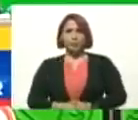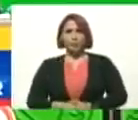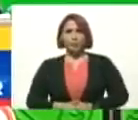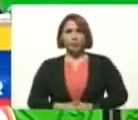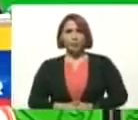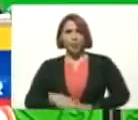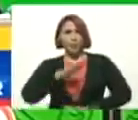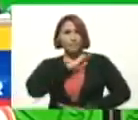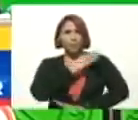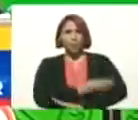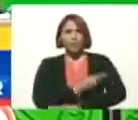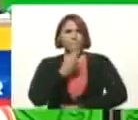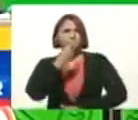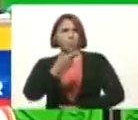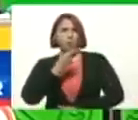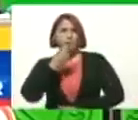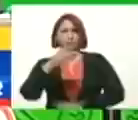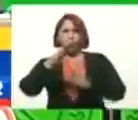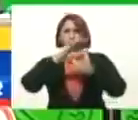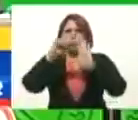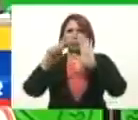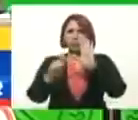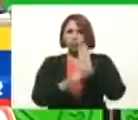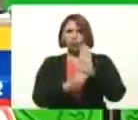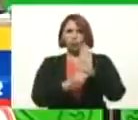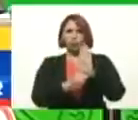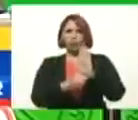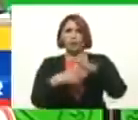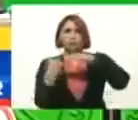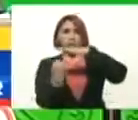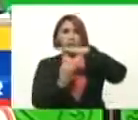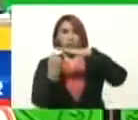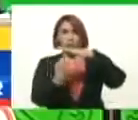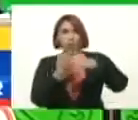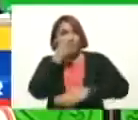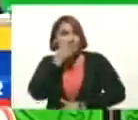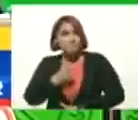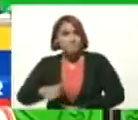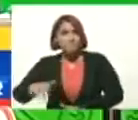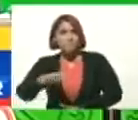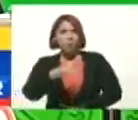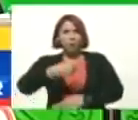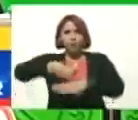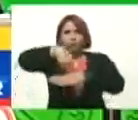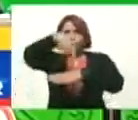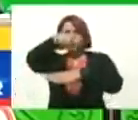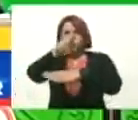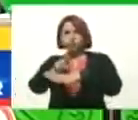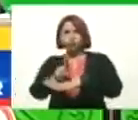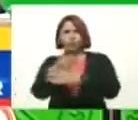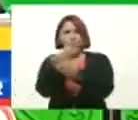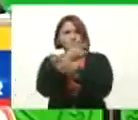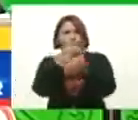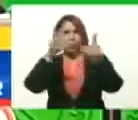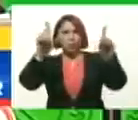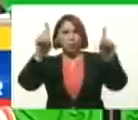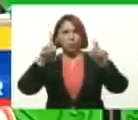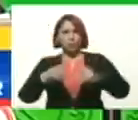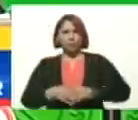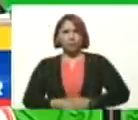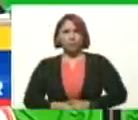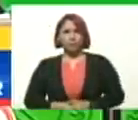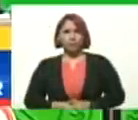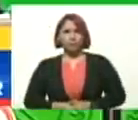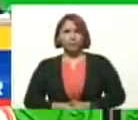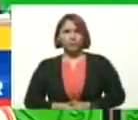político constitucional de las instituciones y del pueblo como protagonista de su democracia,